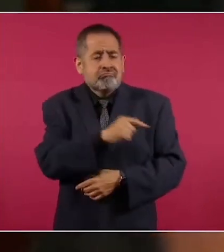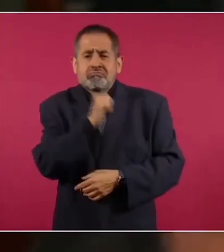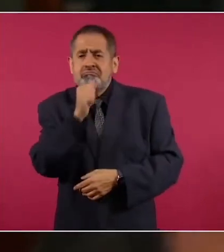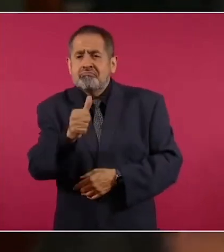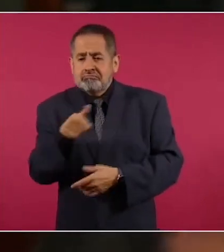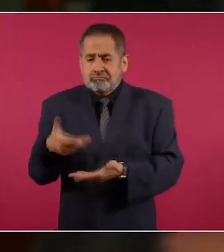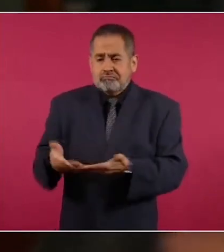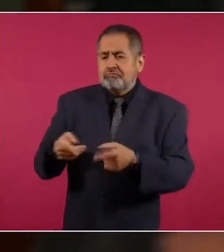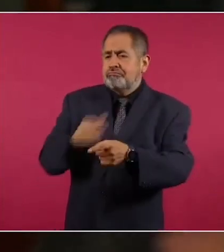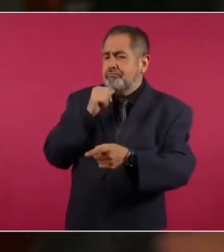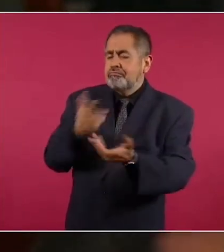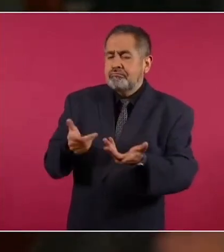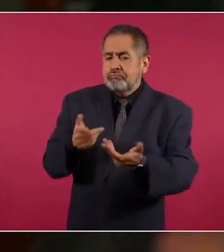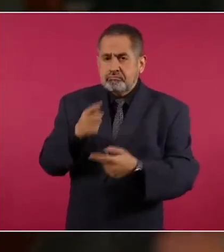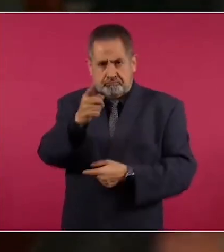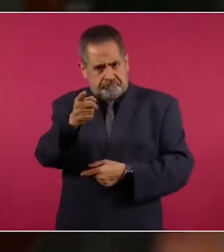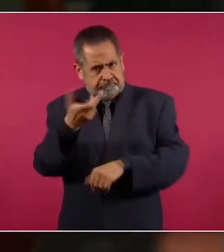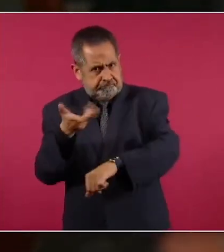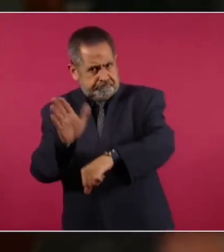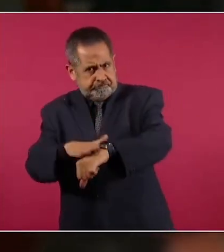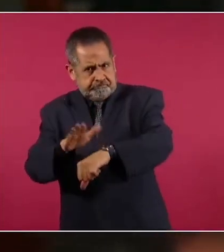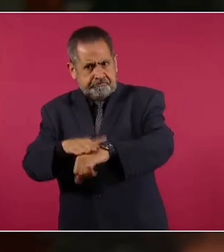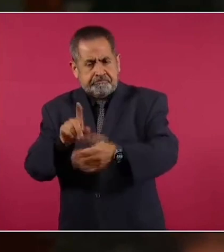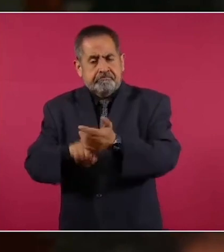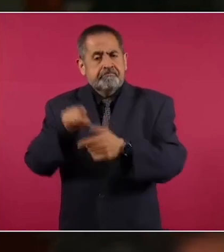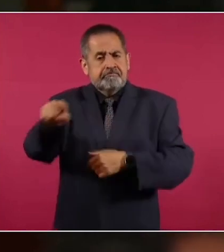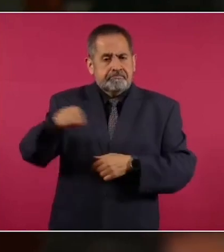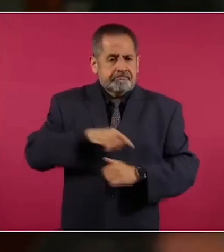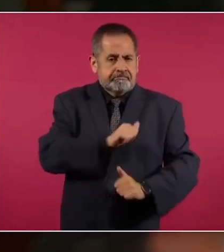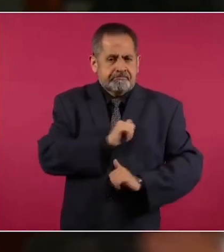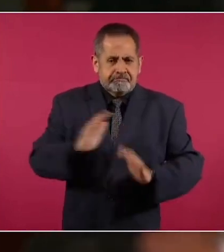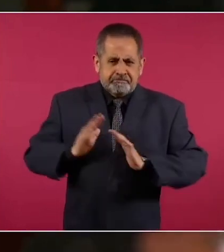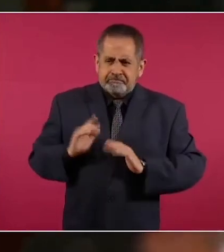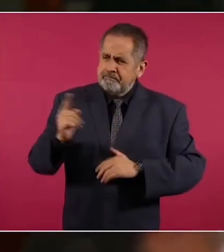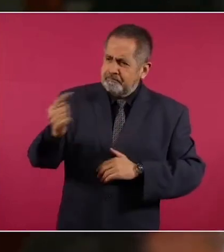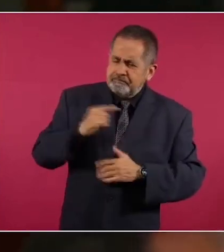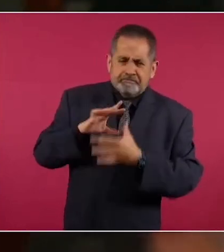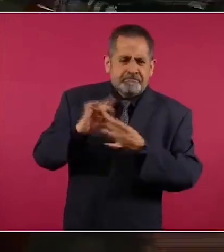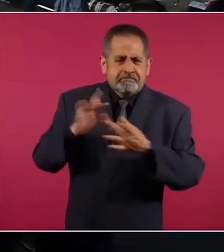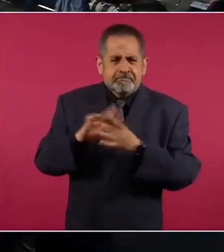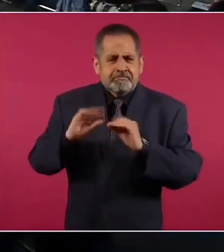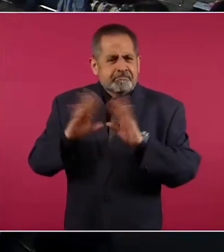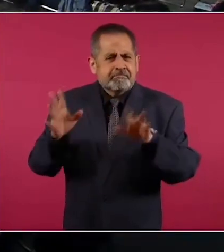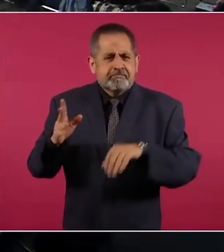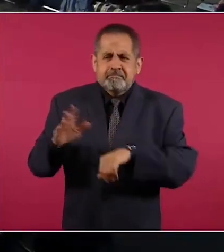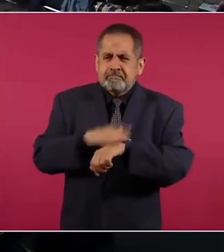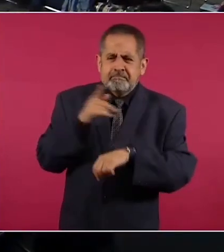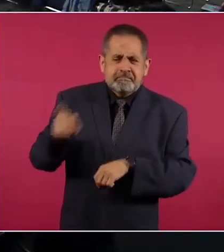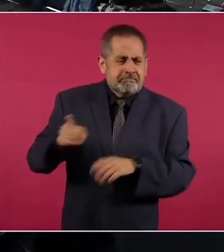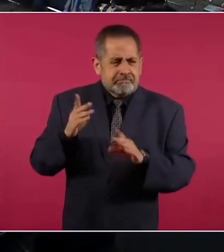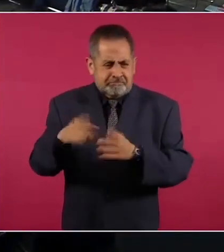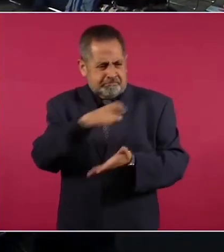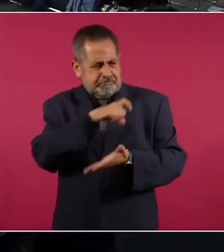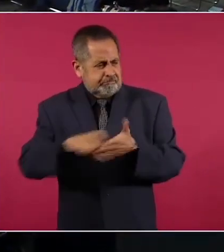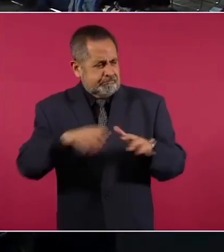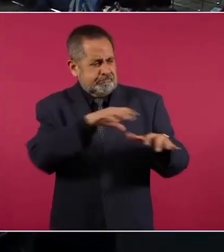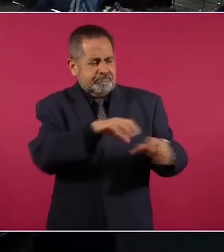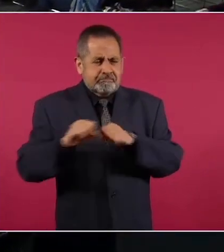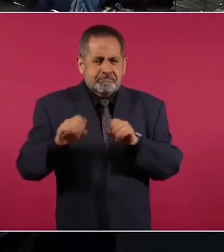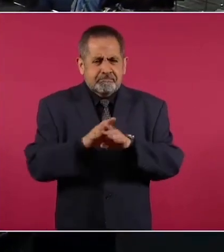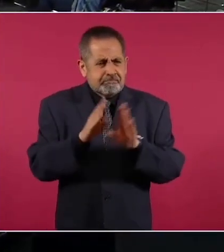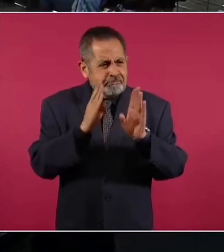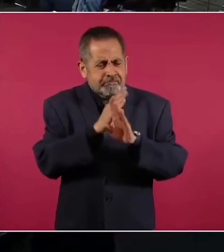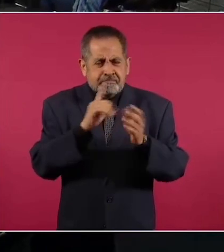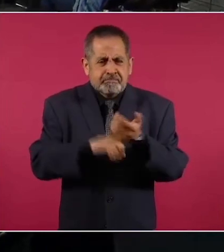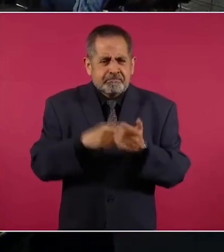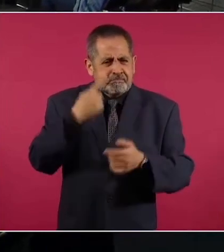no llamaría cuentas, digamos, al Ejército para que nos explique de qué se trata justamente este contrato de